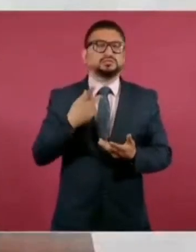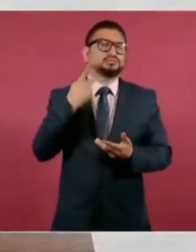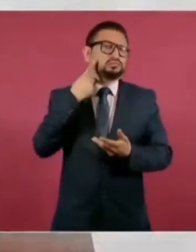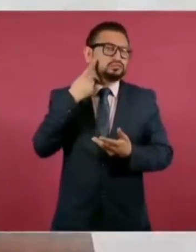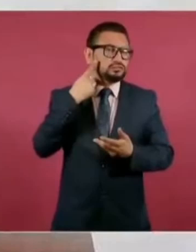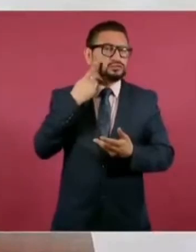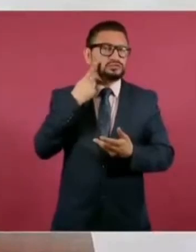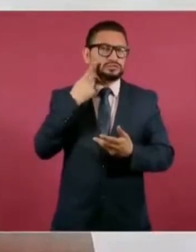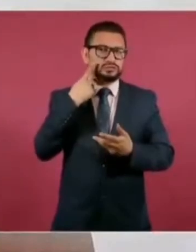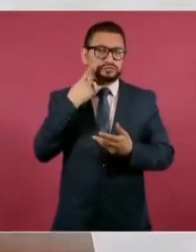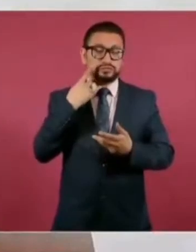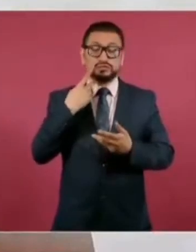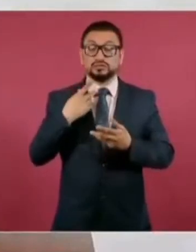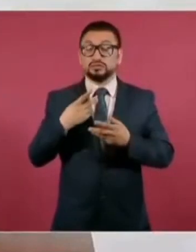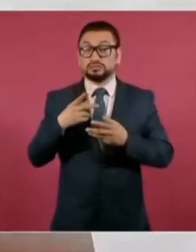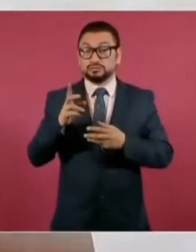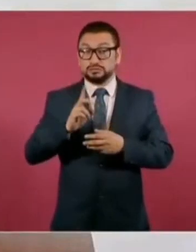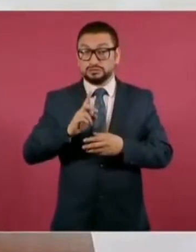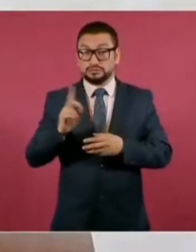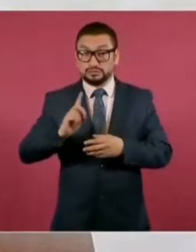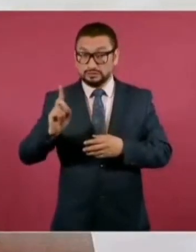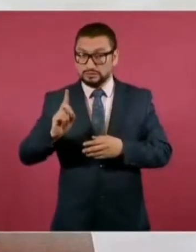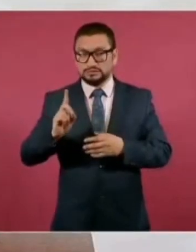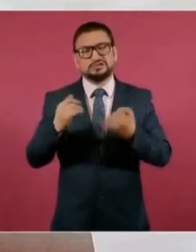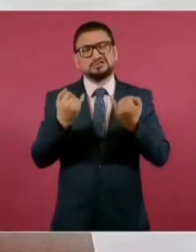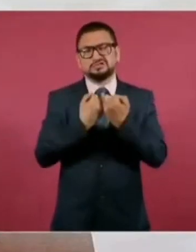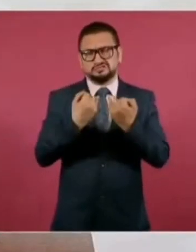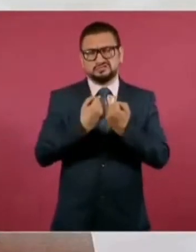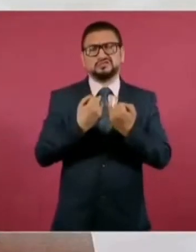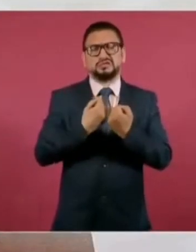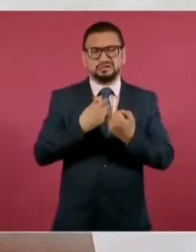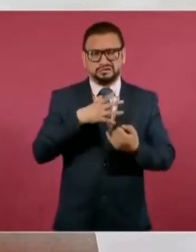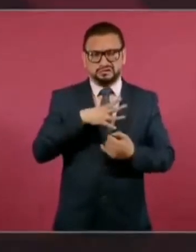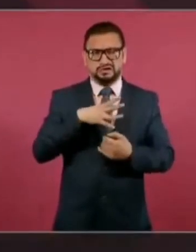políticos de derecha, escogen también a